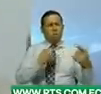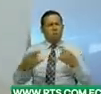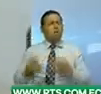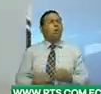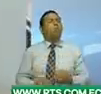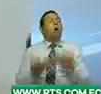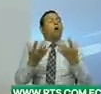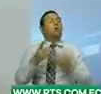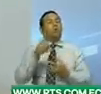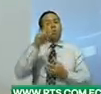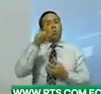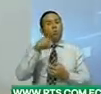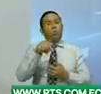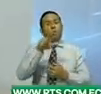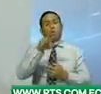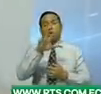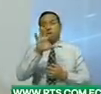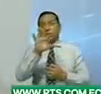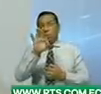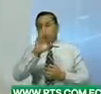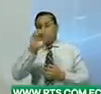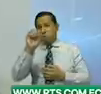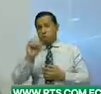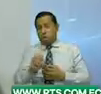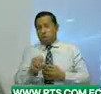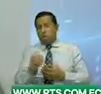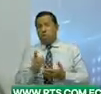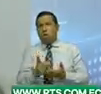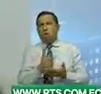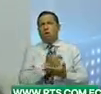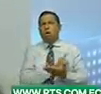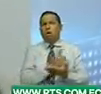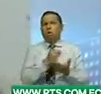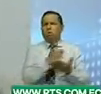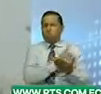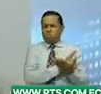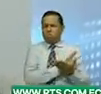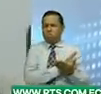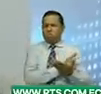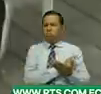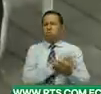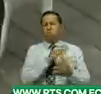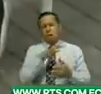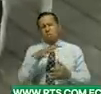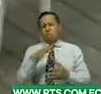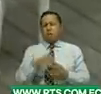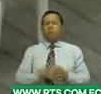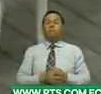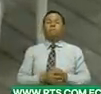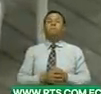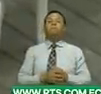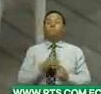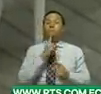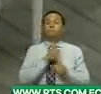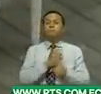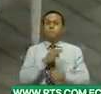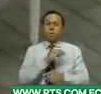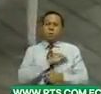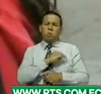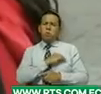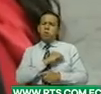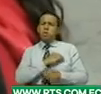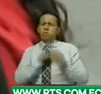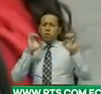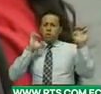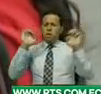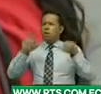1.39, que en las semanas anteriores ha estado bordeando alrededor de 1. La estrategia del municipio es la compra de 100.000